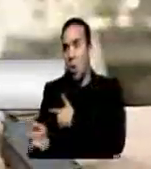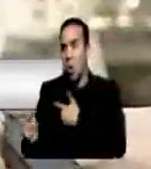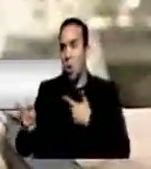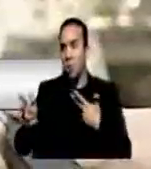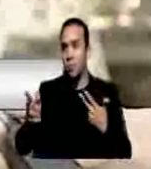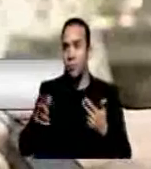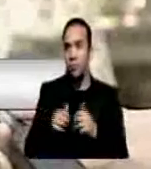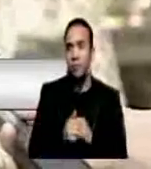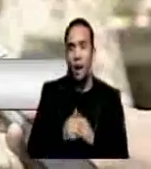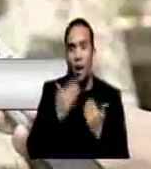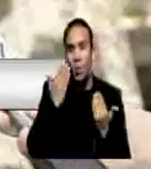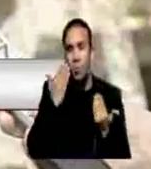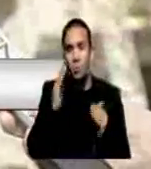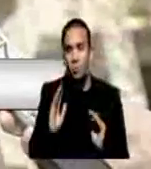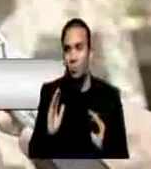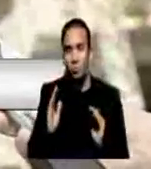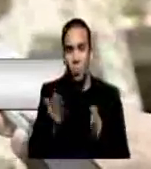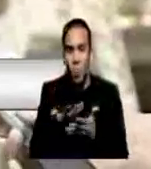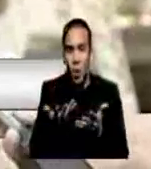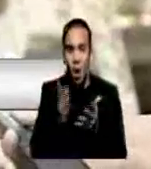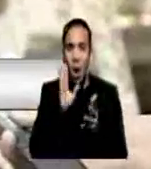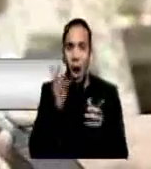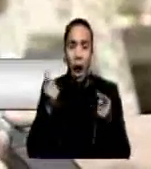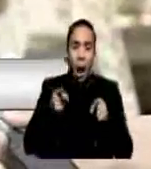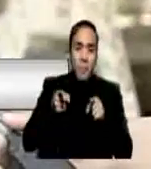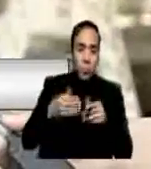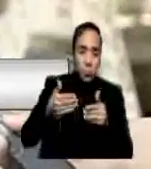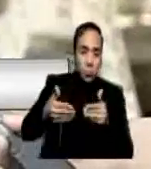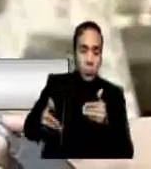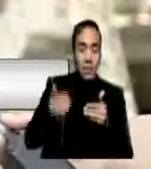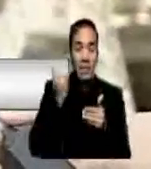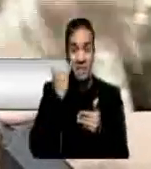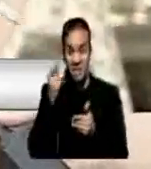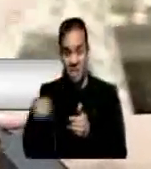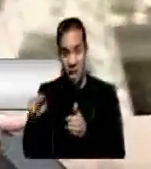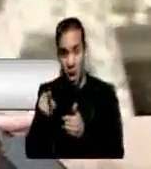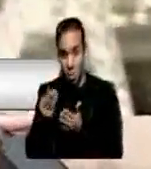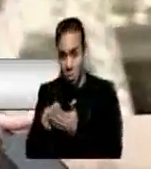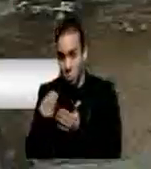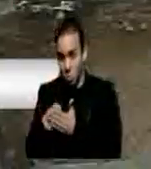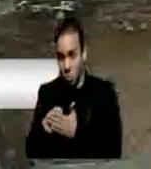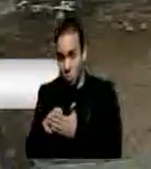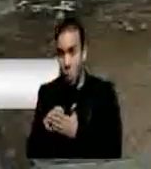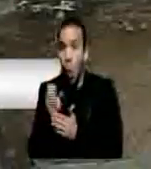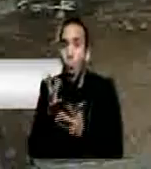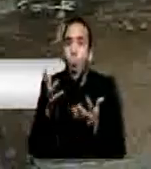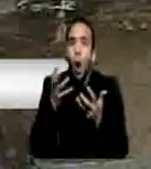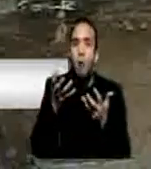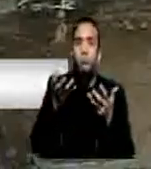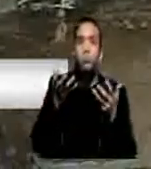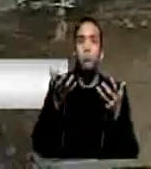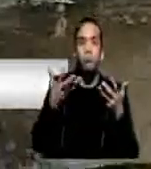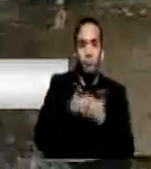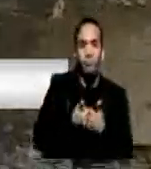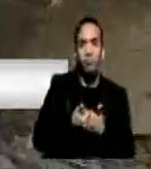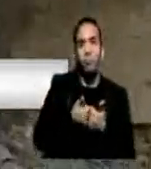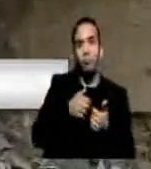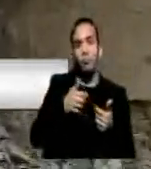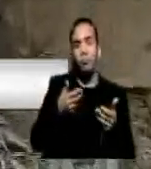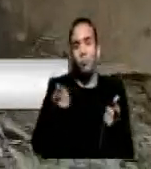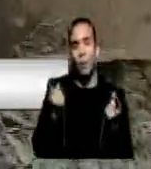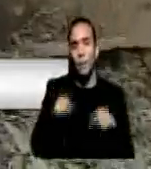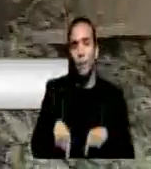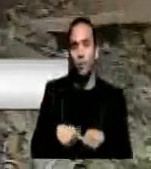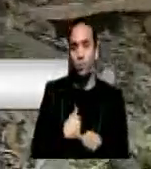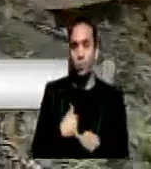No sé lo que están esperando si verdaderamente están esperando por los recursos o están esperando que hay un accidente fuimos en busca de la explicación del